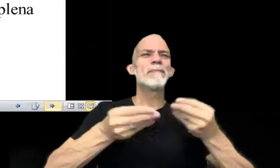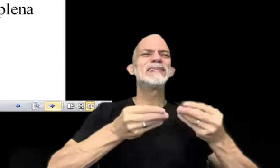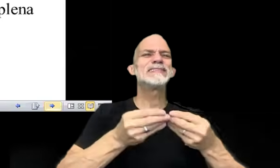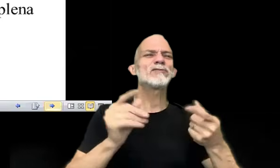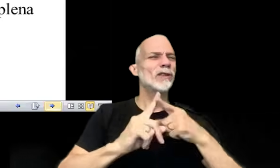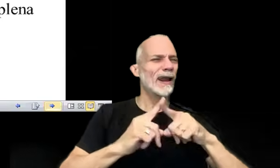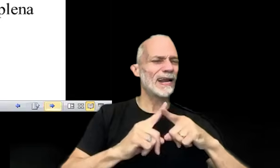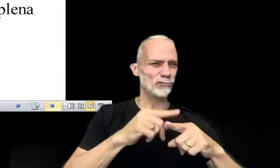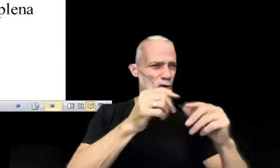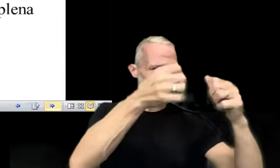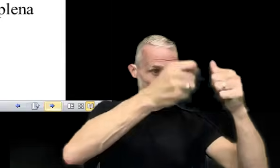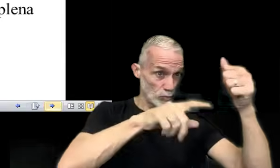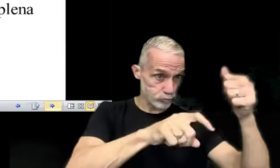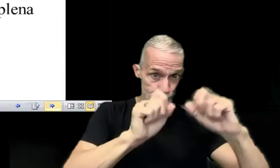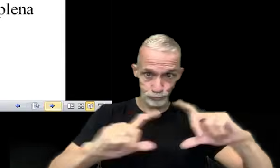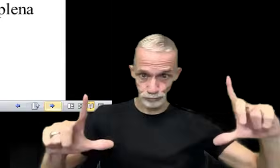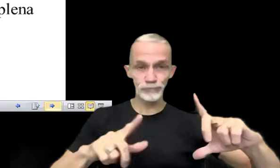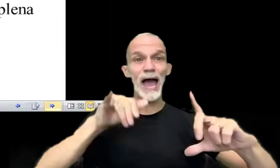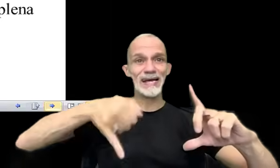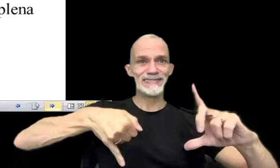de Relaciones.